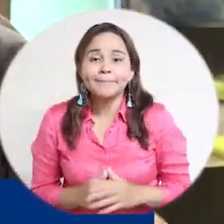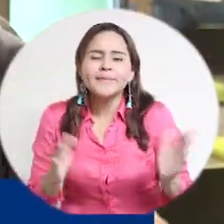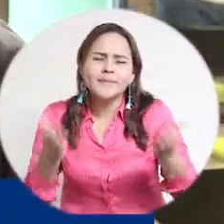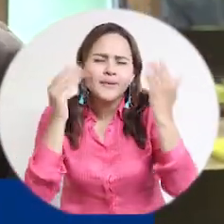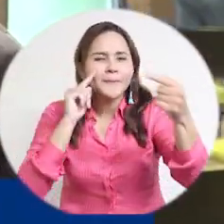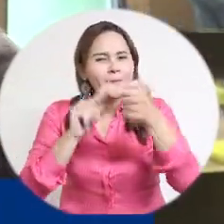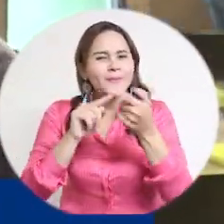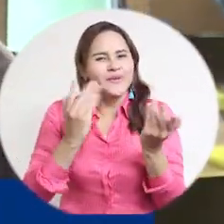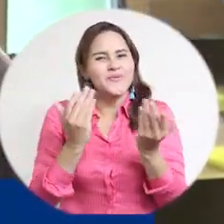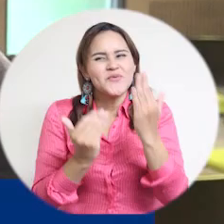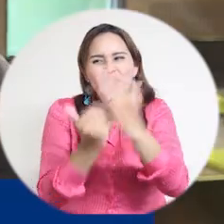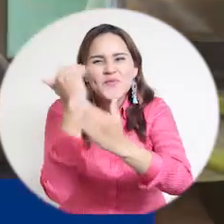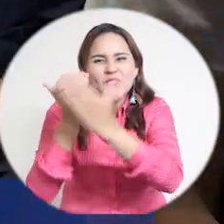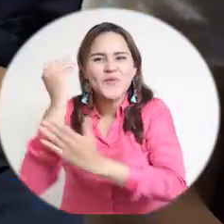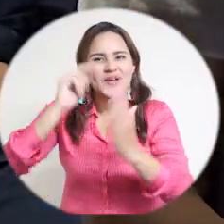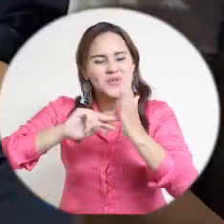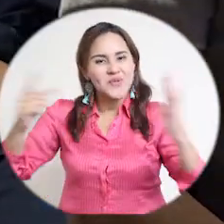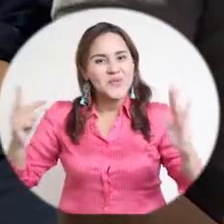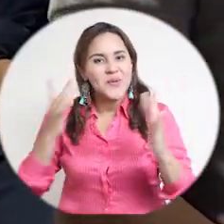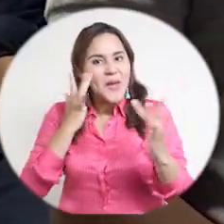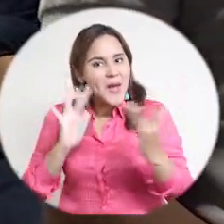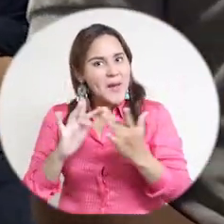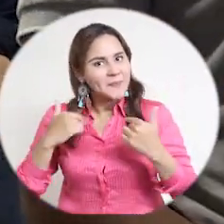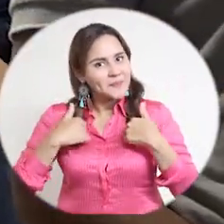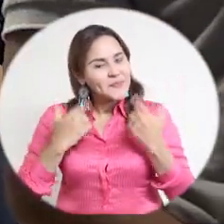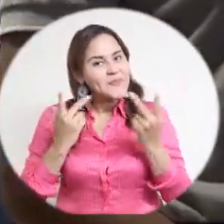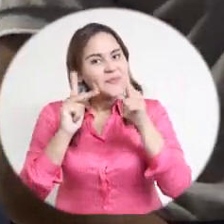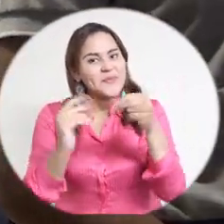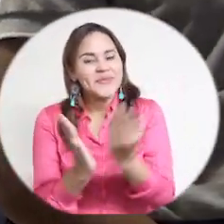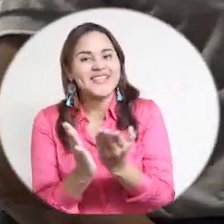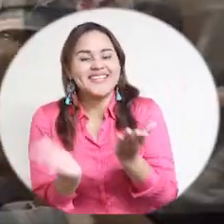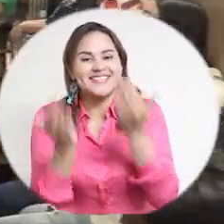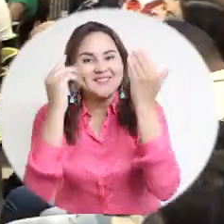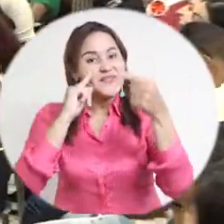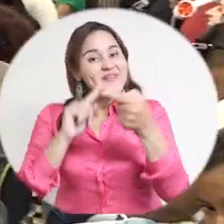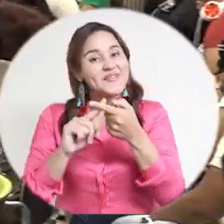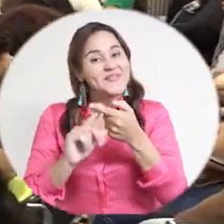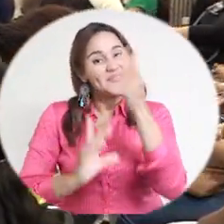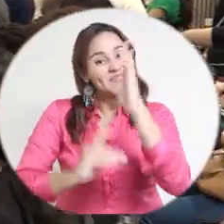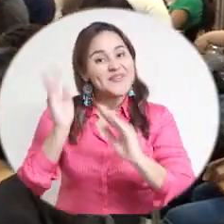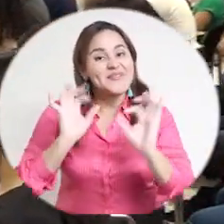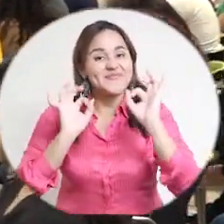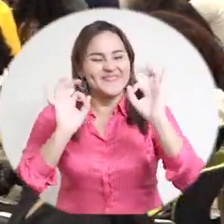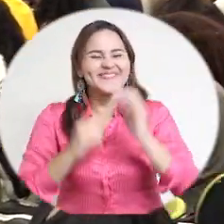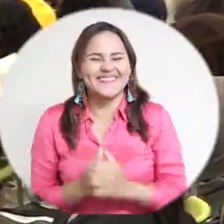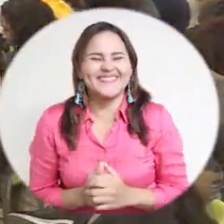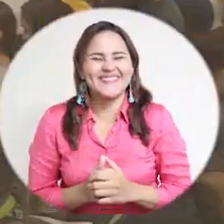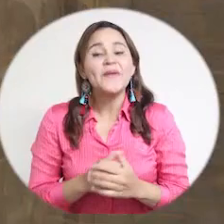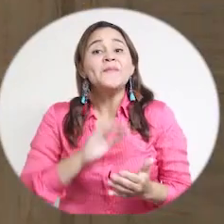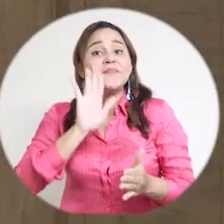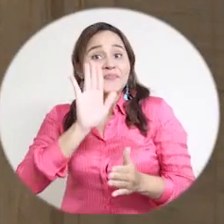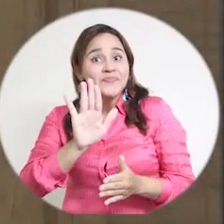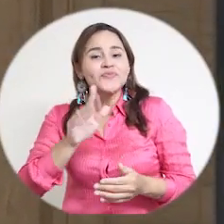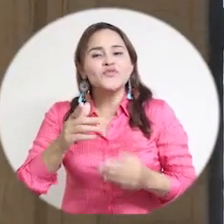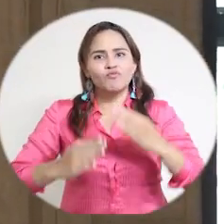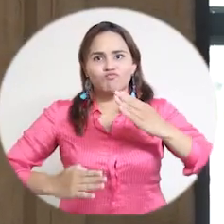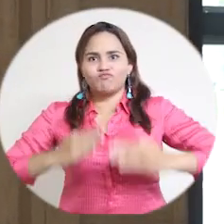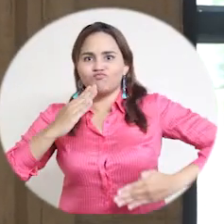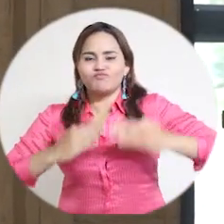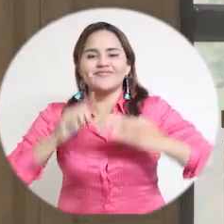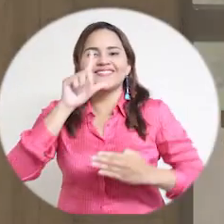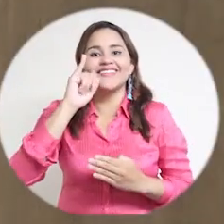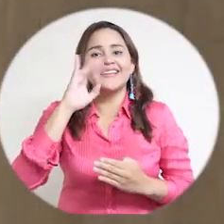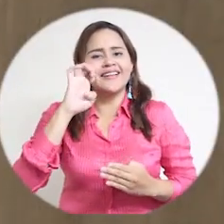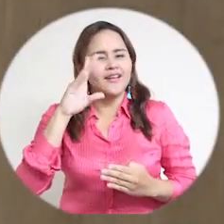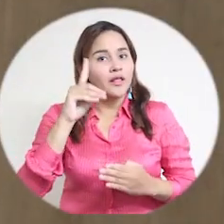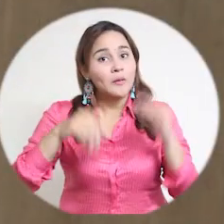compartir de estas nuevas tecnologías y estar a la vanguardia todo este nuevo desarrollo que se viene implementando. Lied, el robot humanoide del